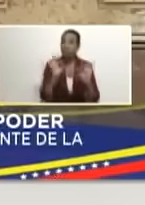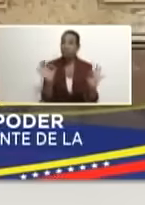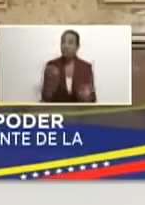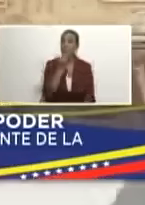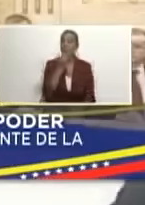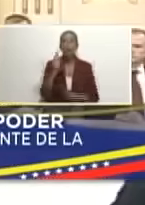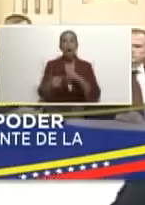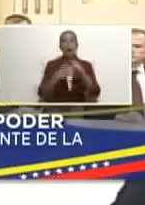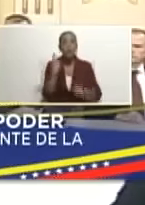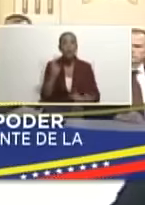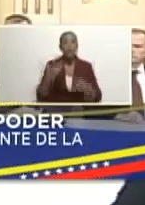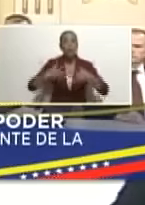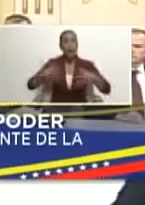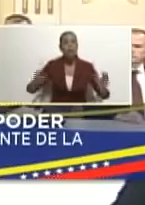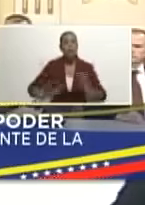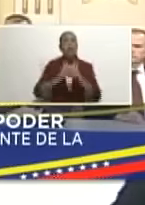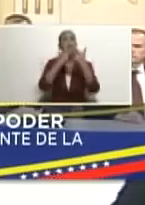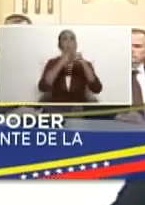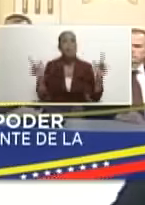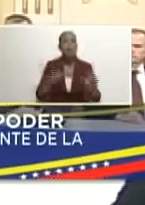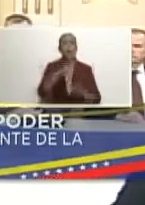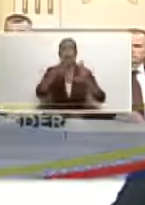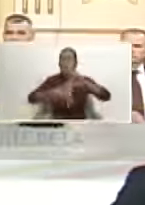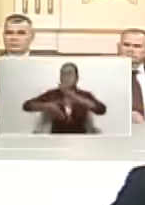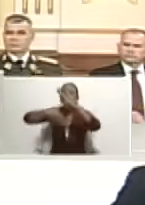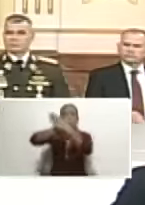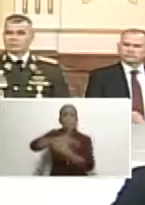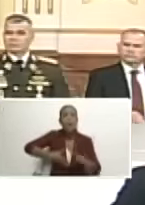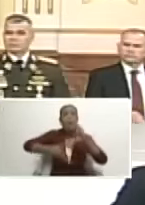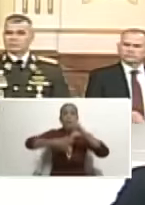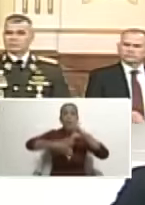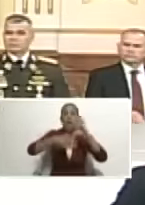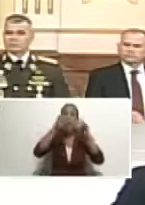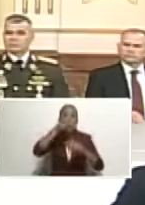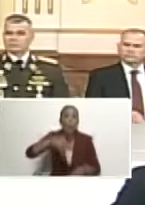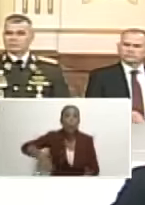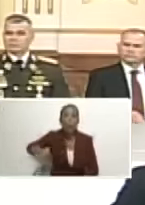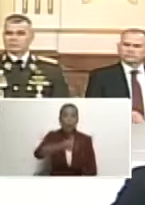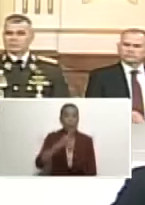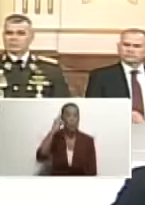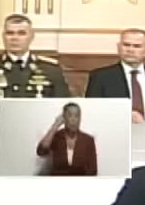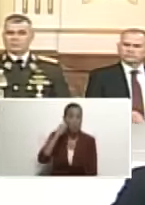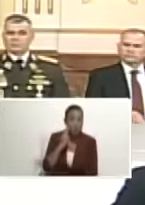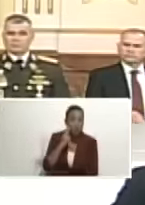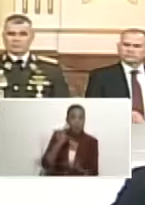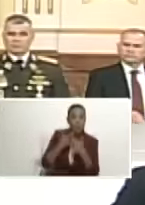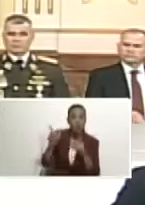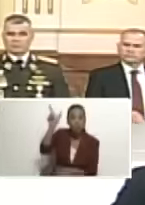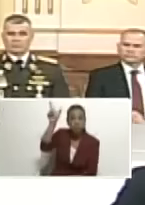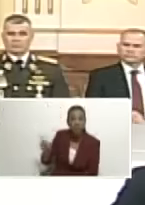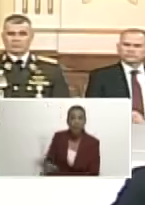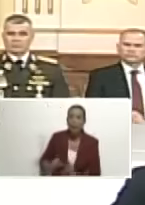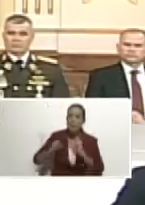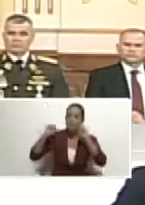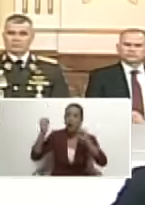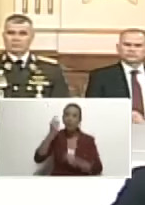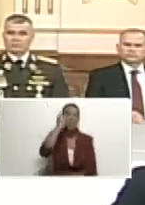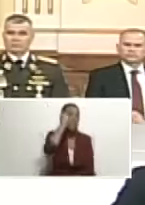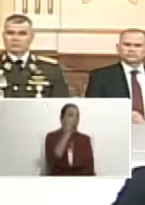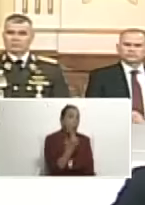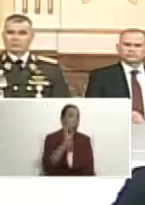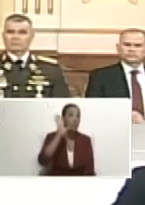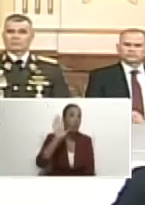vino a ser a los grandes libertadores de América. Este es el pueblo de Bolívar. Este es el pueblo del gran mariscal de